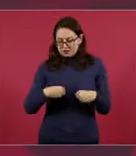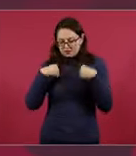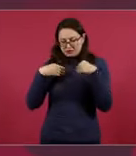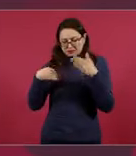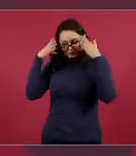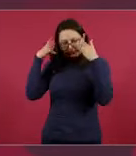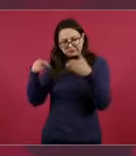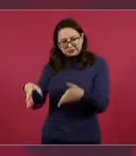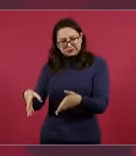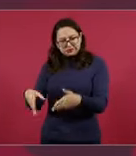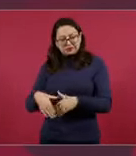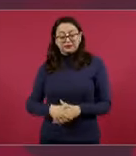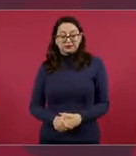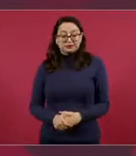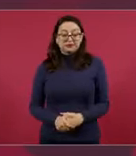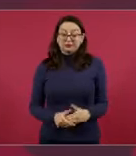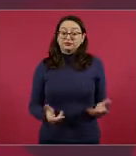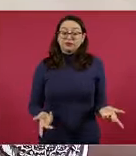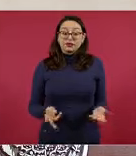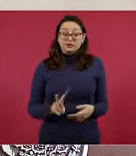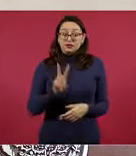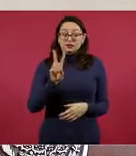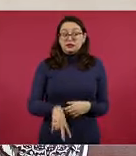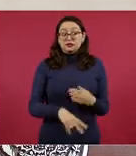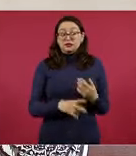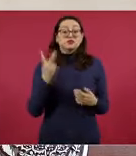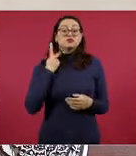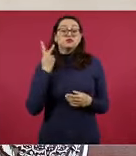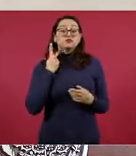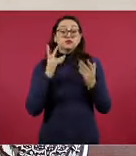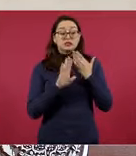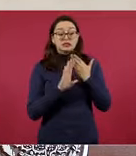porque pues no es fácil, son muchos años